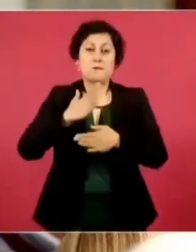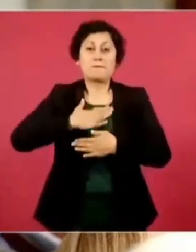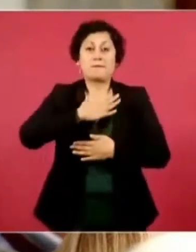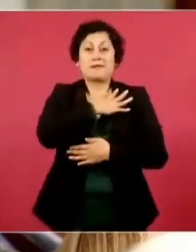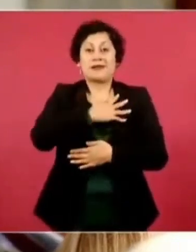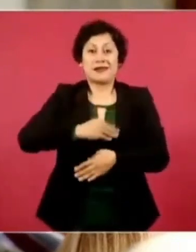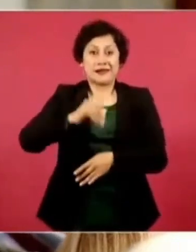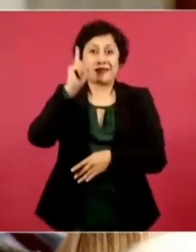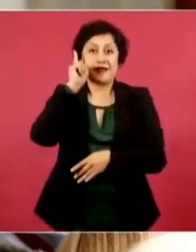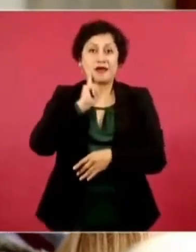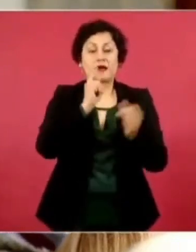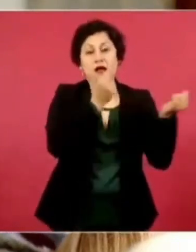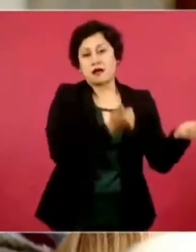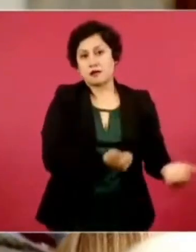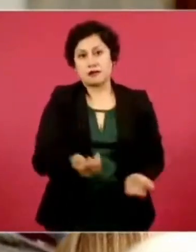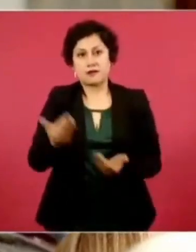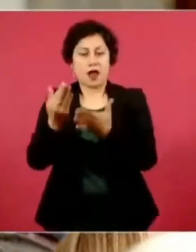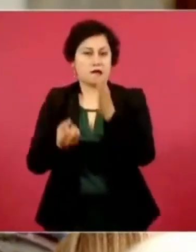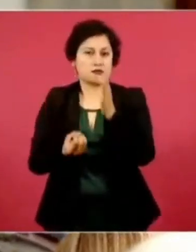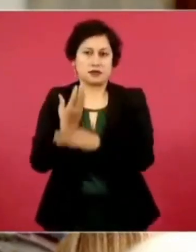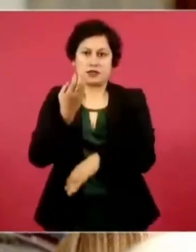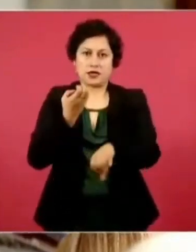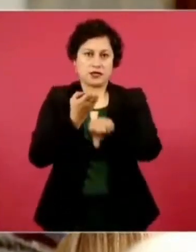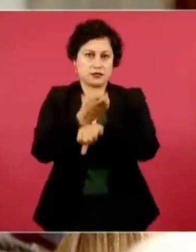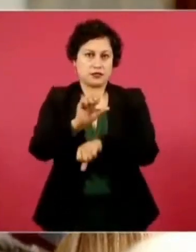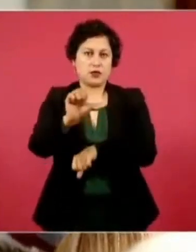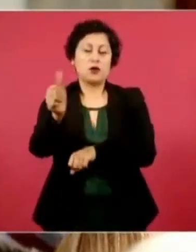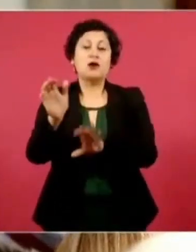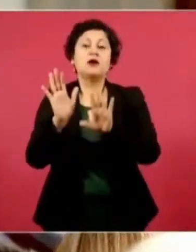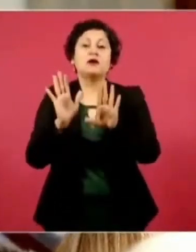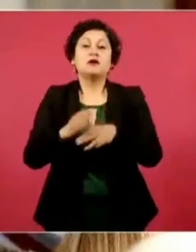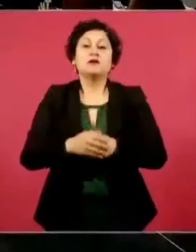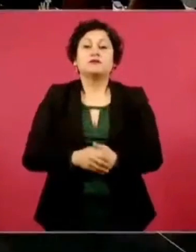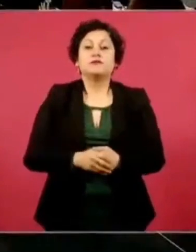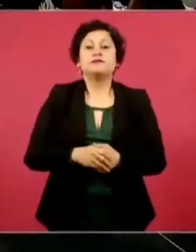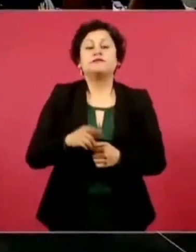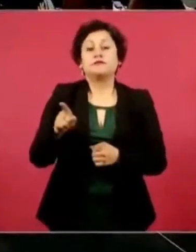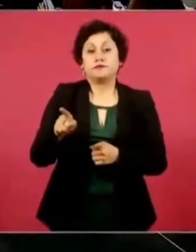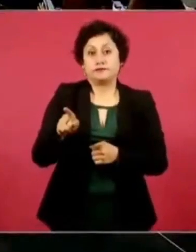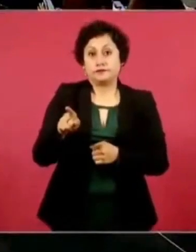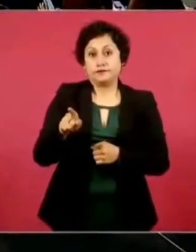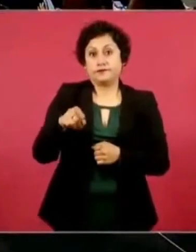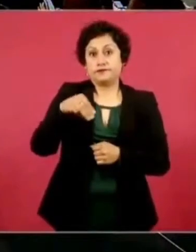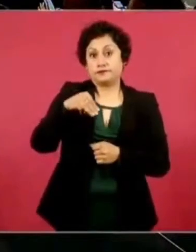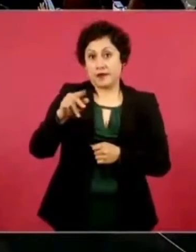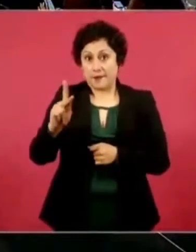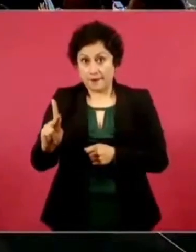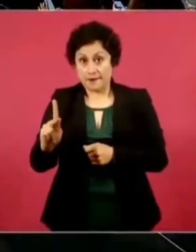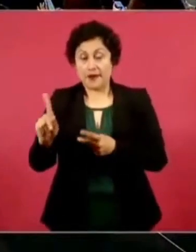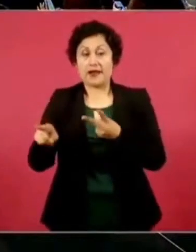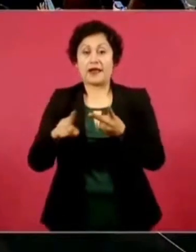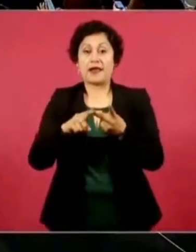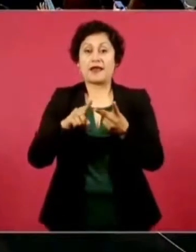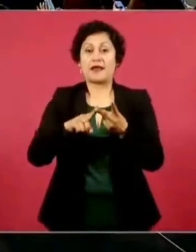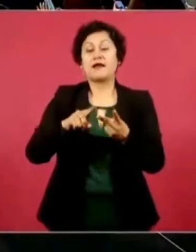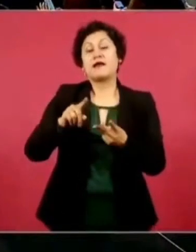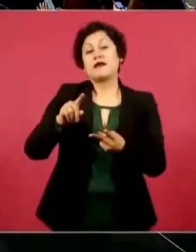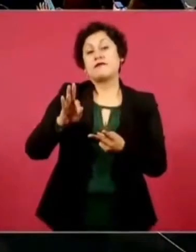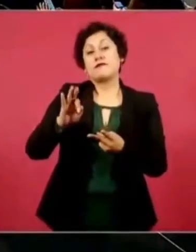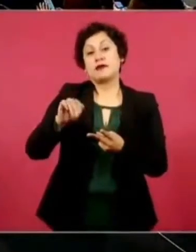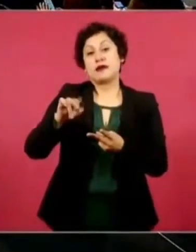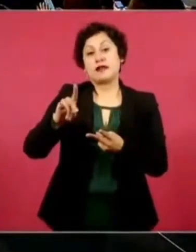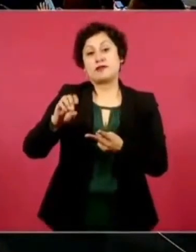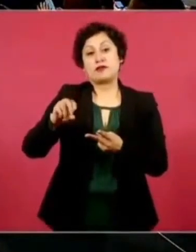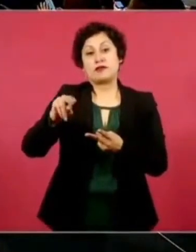a pasar. Tanto el fiscal en jefe de turno, Víctor Acosta, como el MP Fernando Navarro Guillén, que es el que levanta